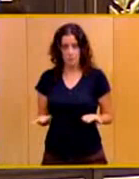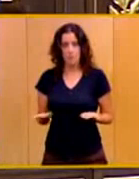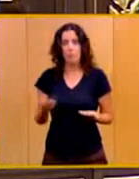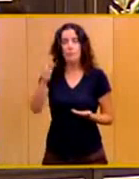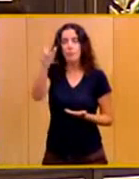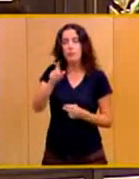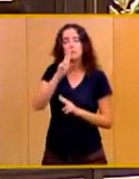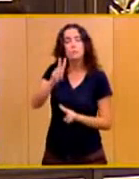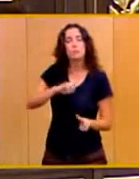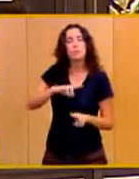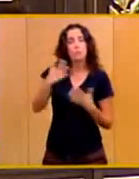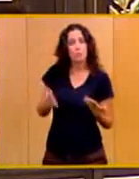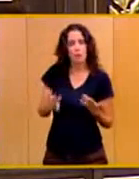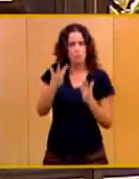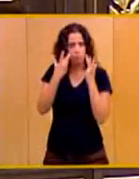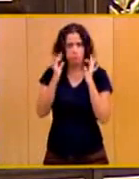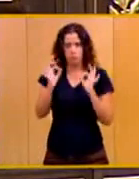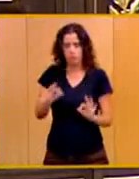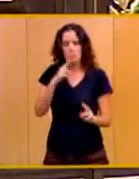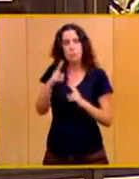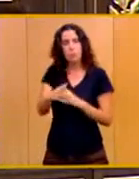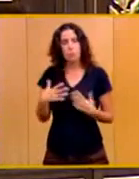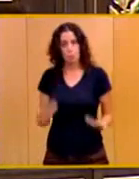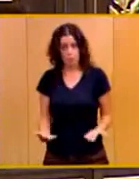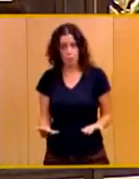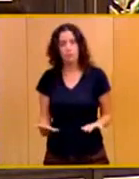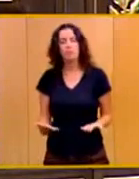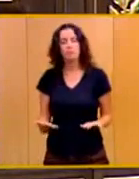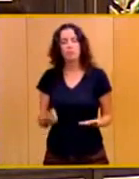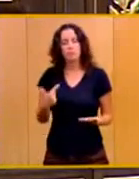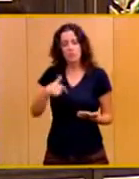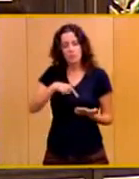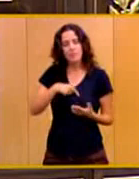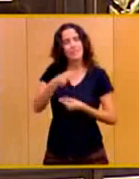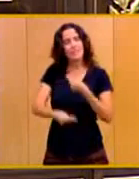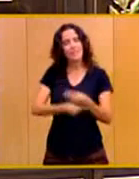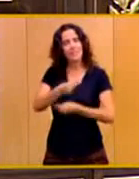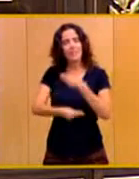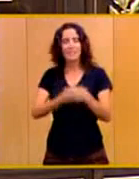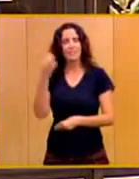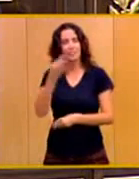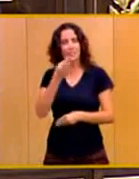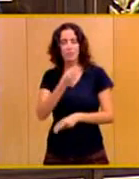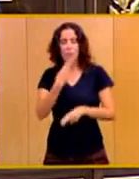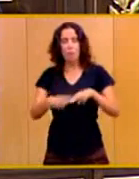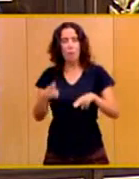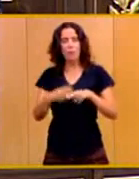cito literalmente: hemos practicado y practicamos una política de